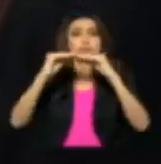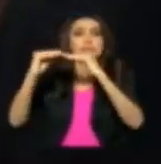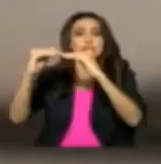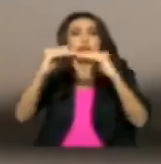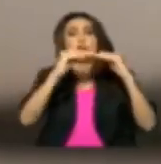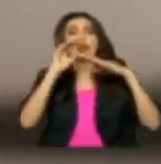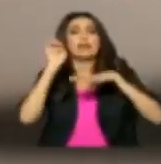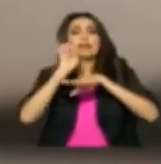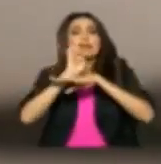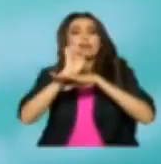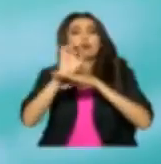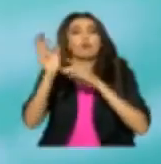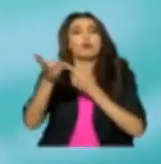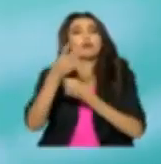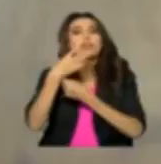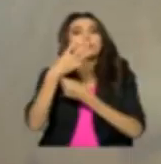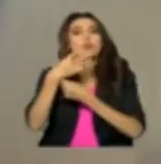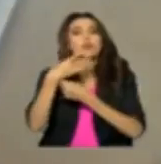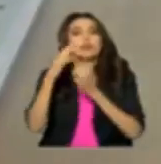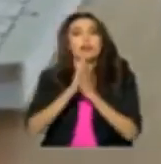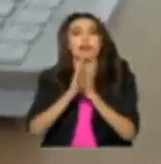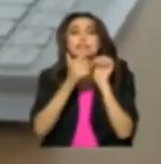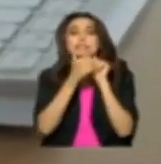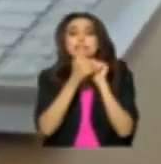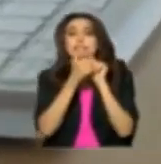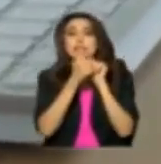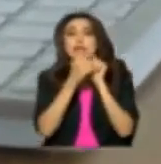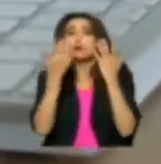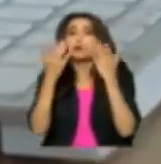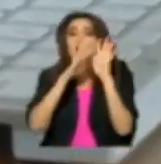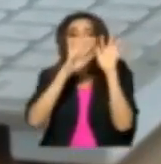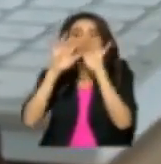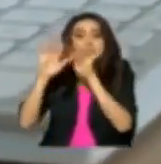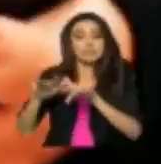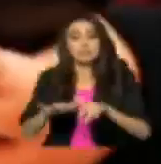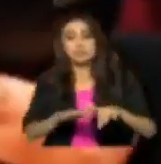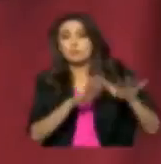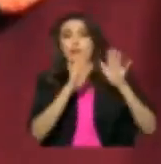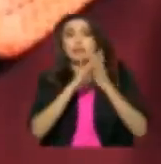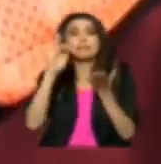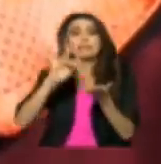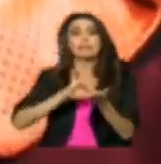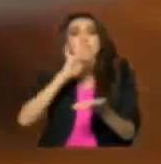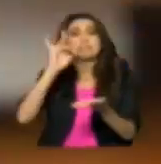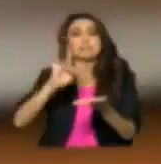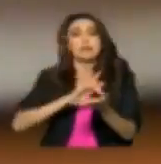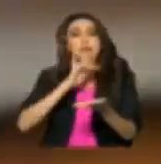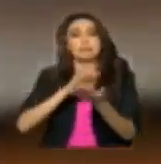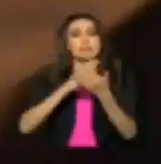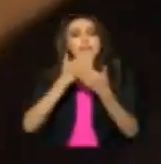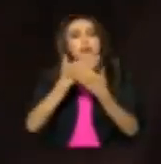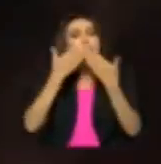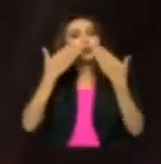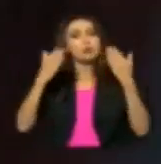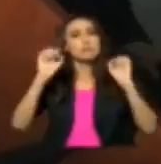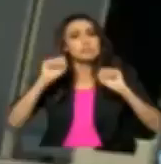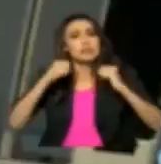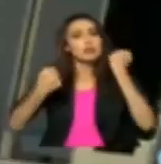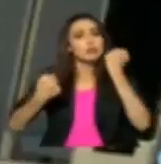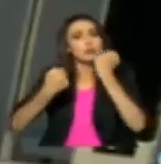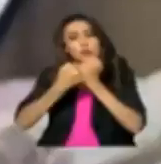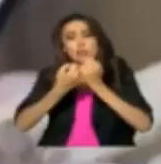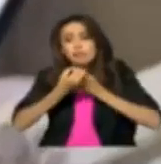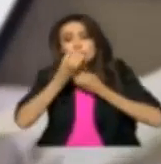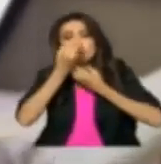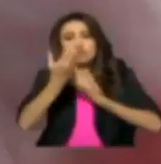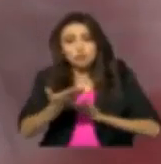digital. Los teléfonos celulares, las computadoras, las tabletas son herramientas para emprender, para educar e informarse, para ser